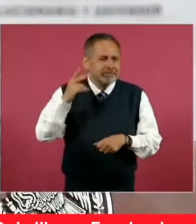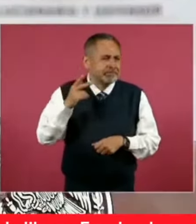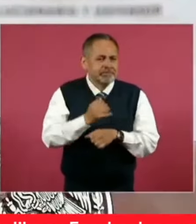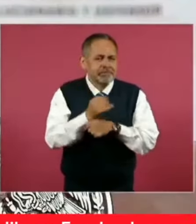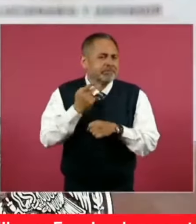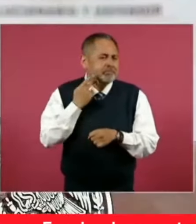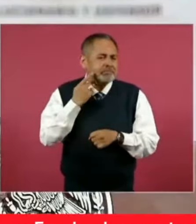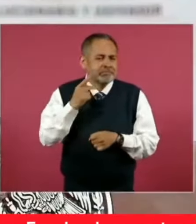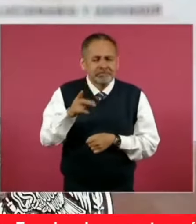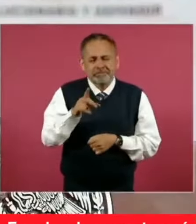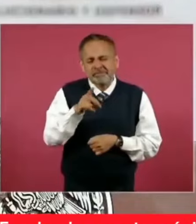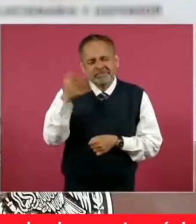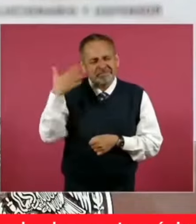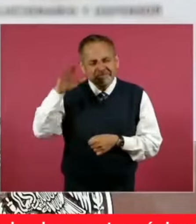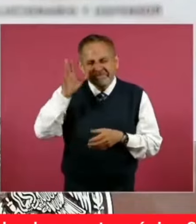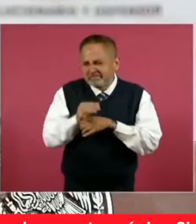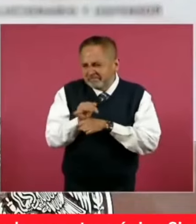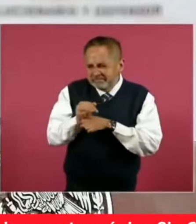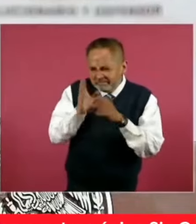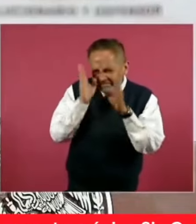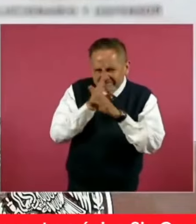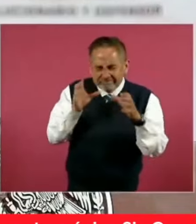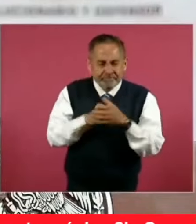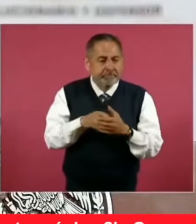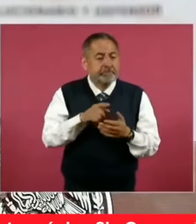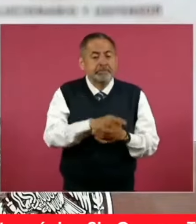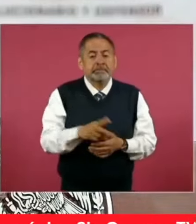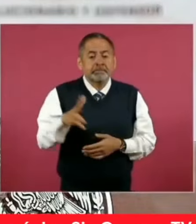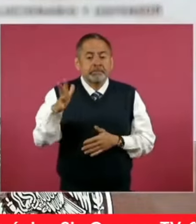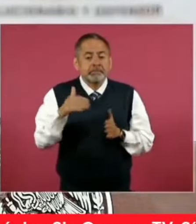y Sociales, y de manera digital